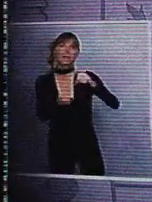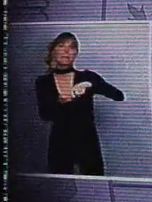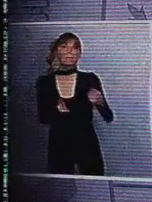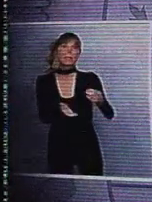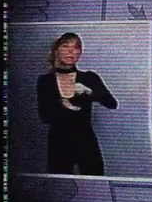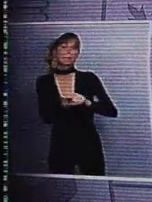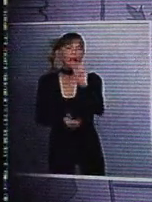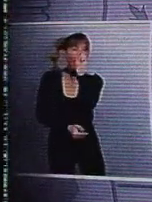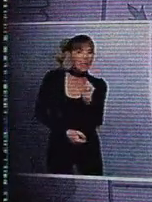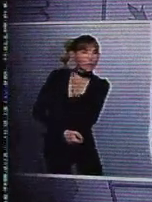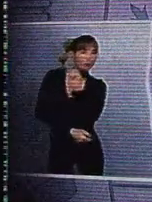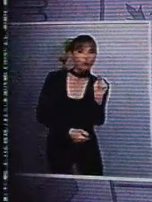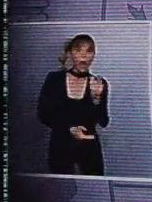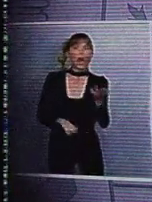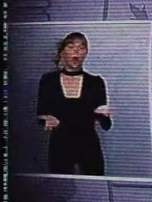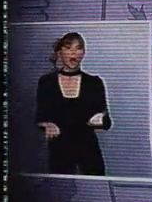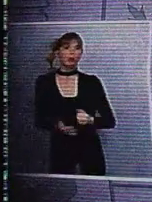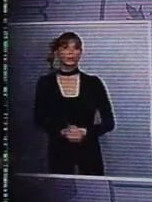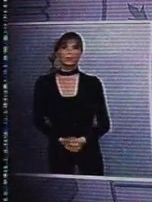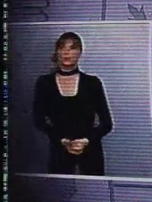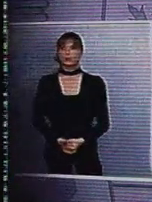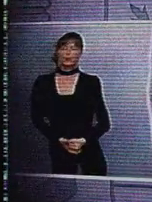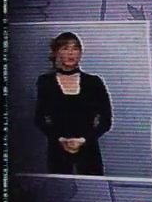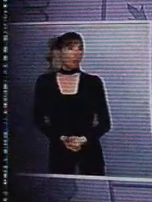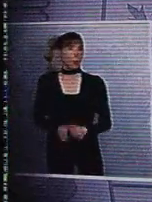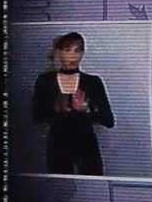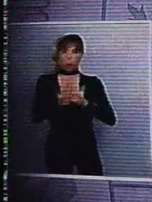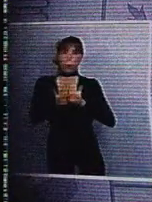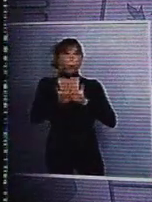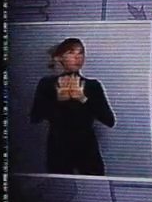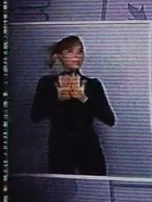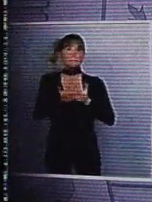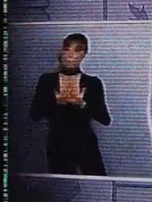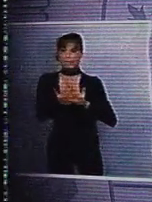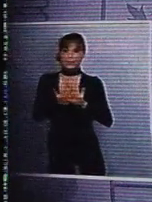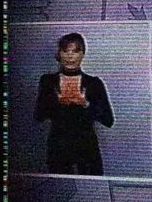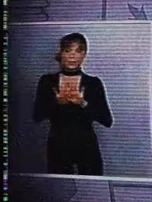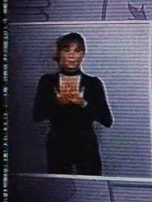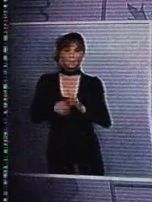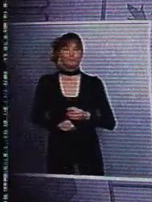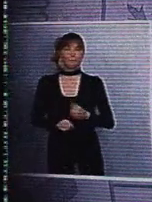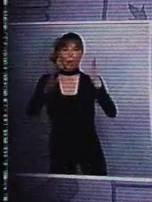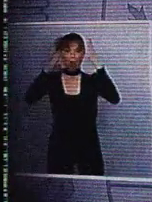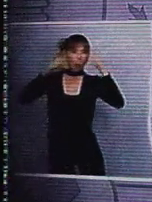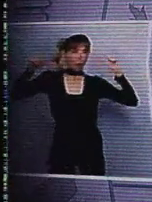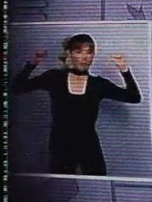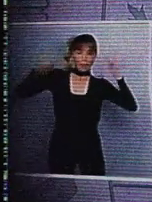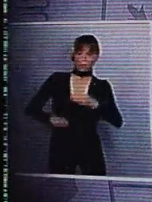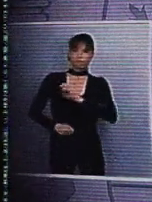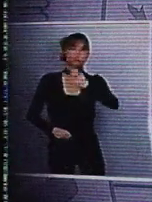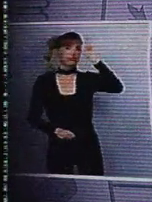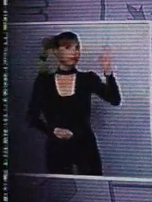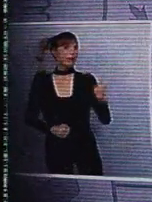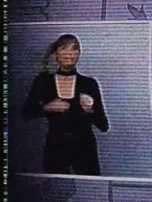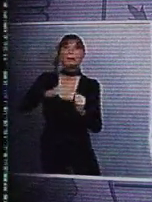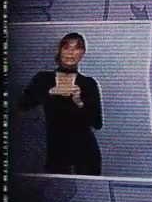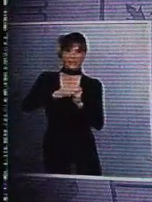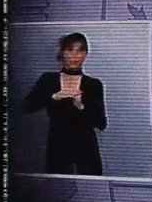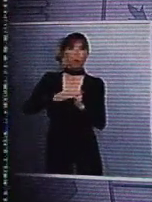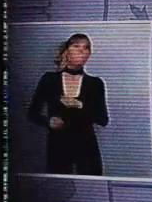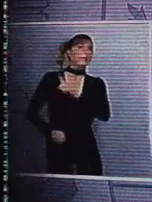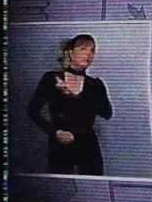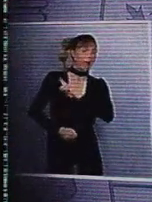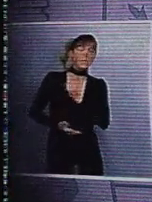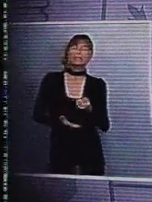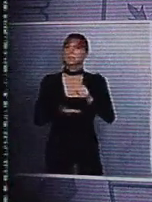infraestructuras amplificando el impacto de las inundaciones Esto no es negligencia pasiva esto es